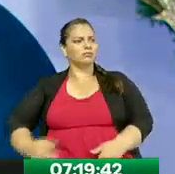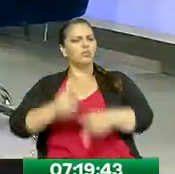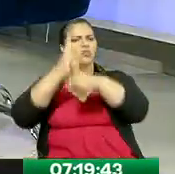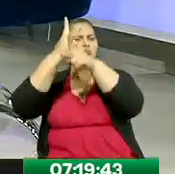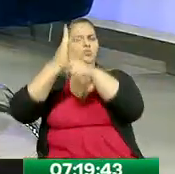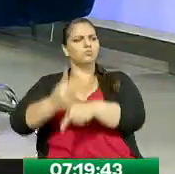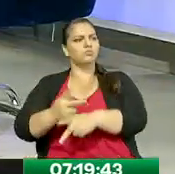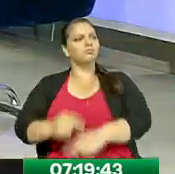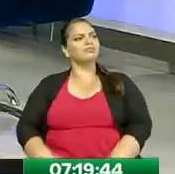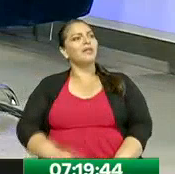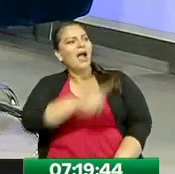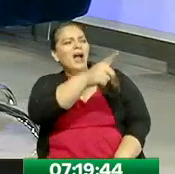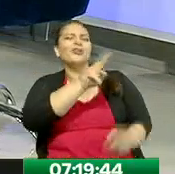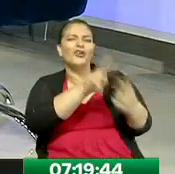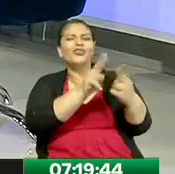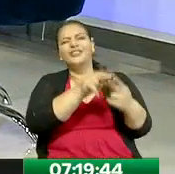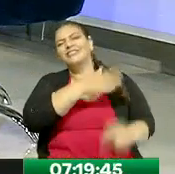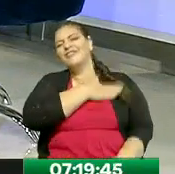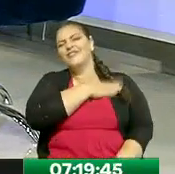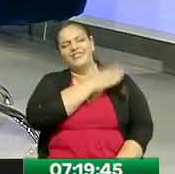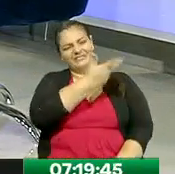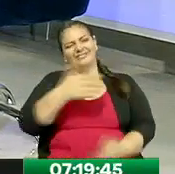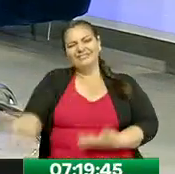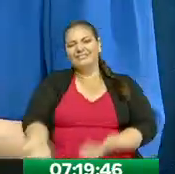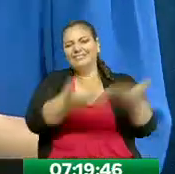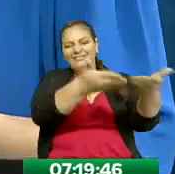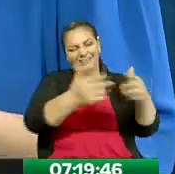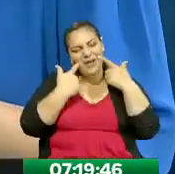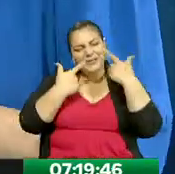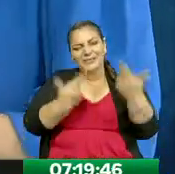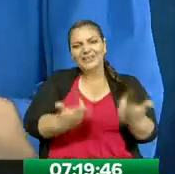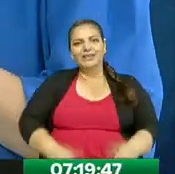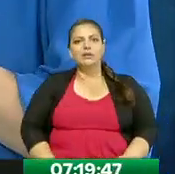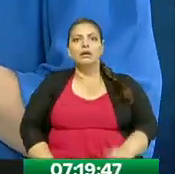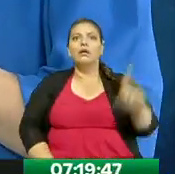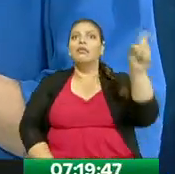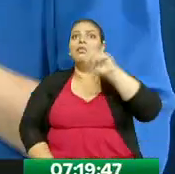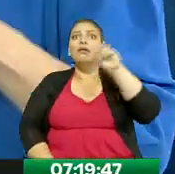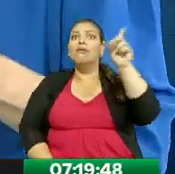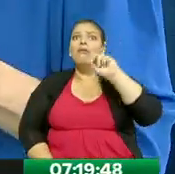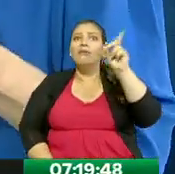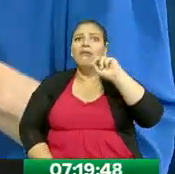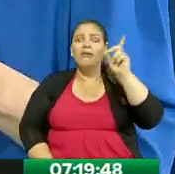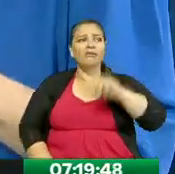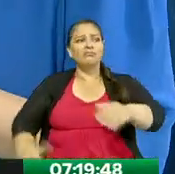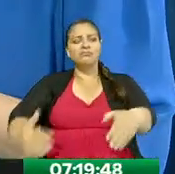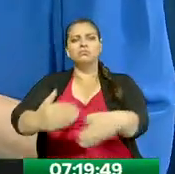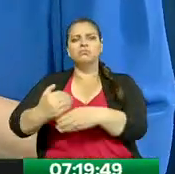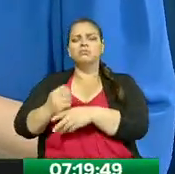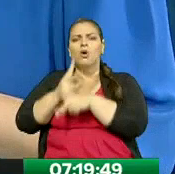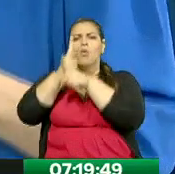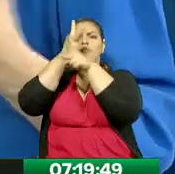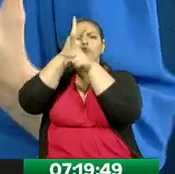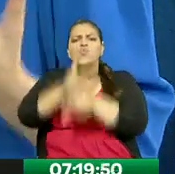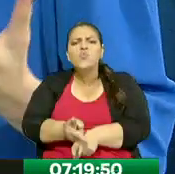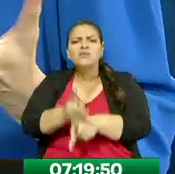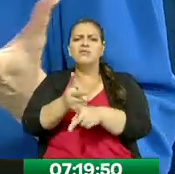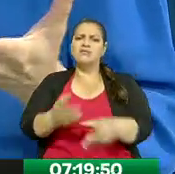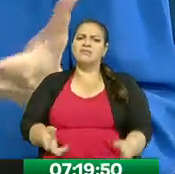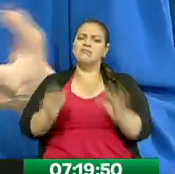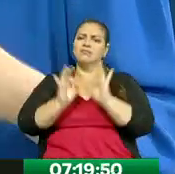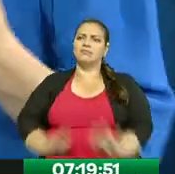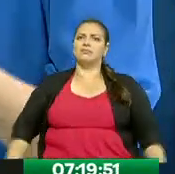Ahora, ¿cómo podemos ayudar a un menor que está siendo abusado, vejado sexualmente, cuando esta criatura tal vez no